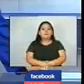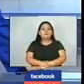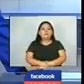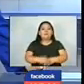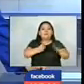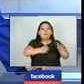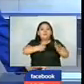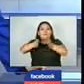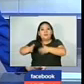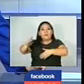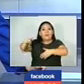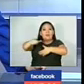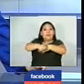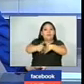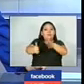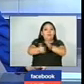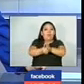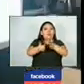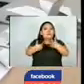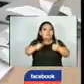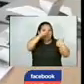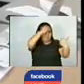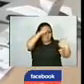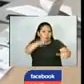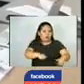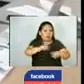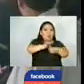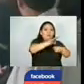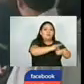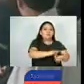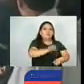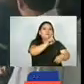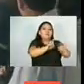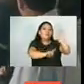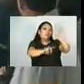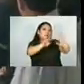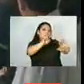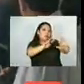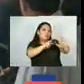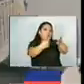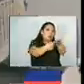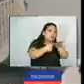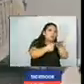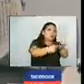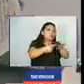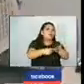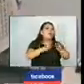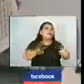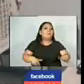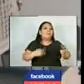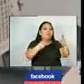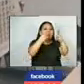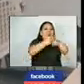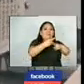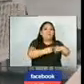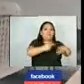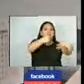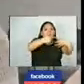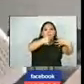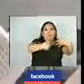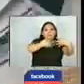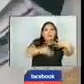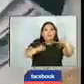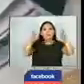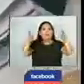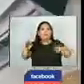Por otra parte, la Asamblea Legislativa aprobó con 67 votos y una discusión en la Comisión, una reforma al Código Electoral.